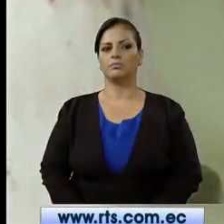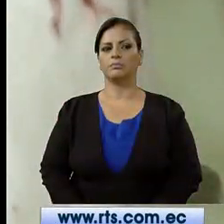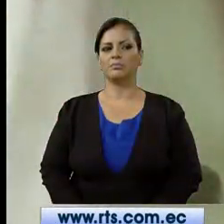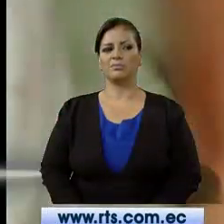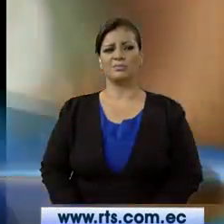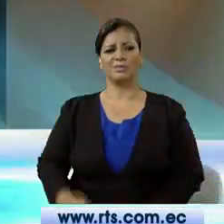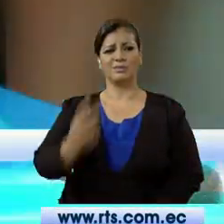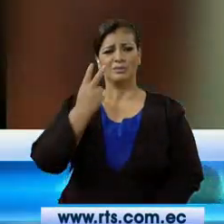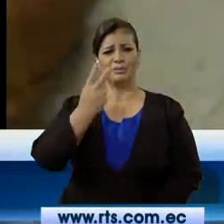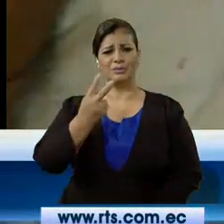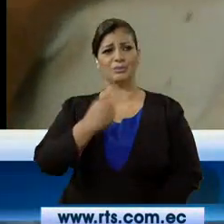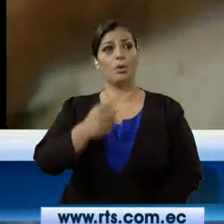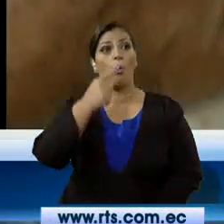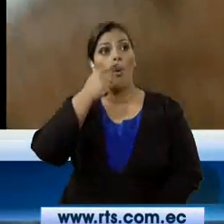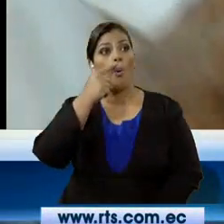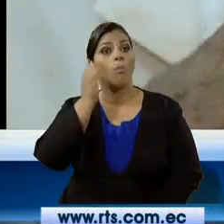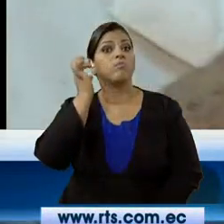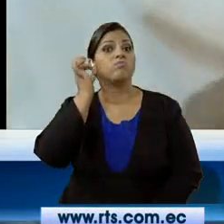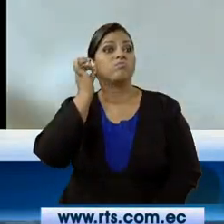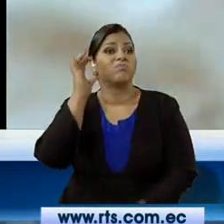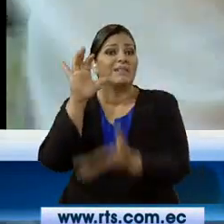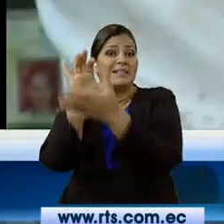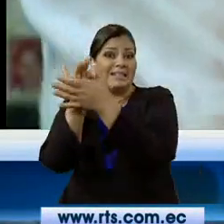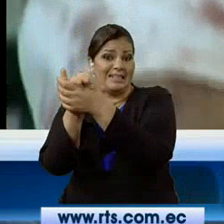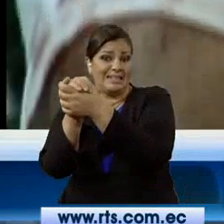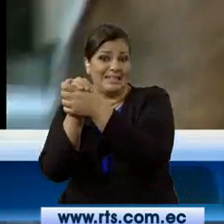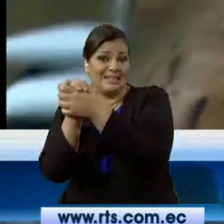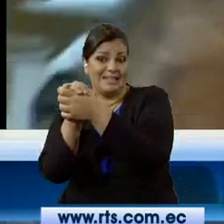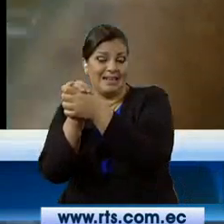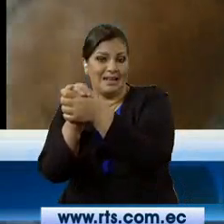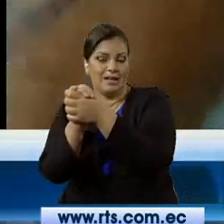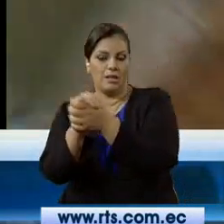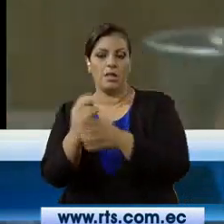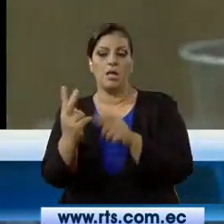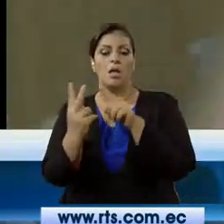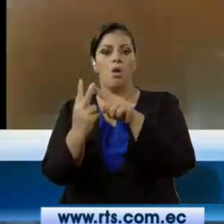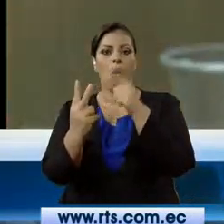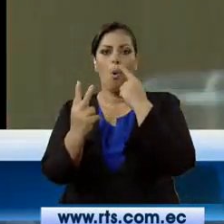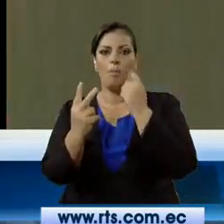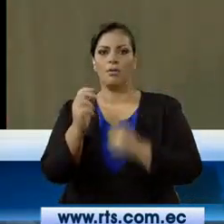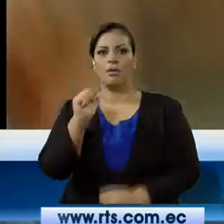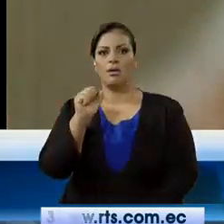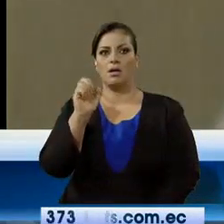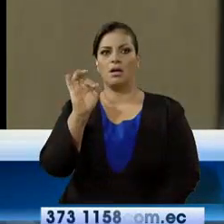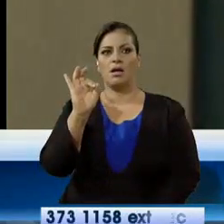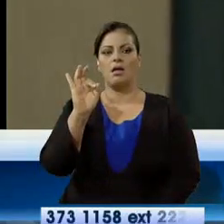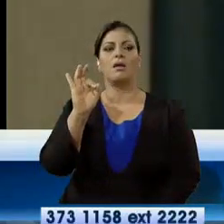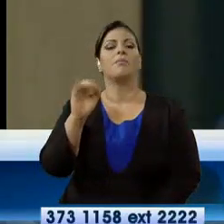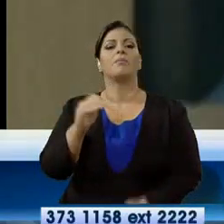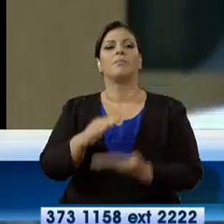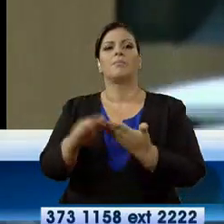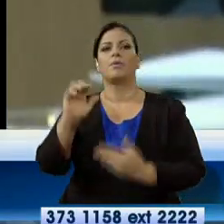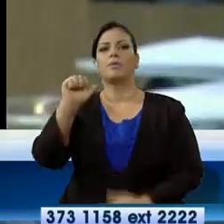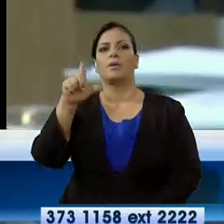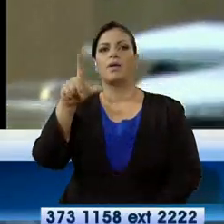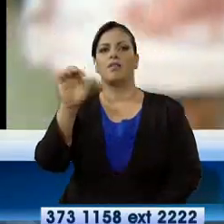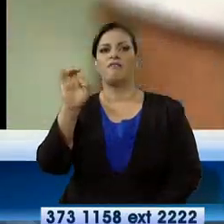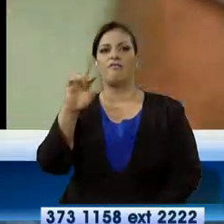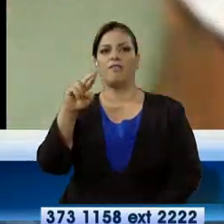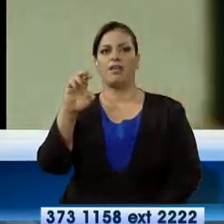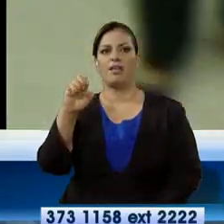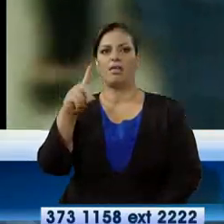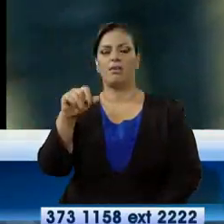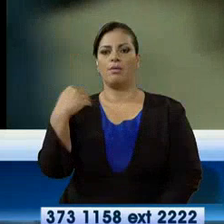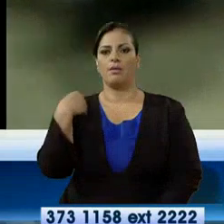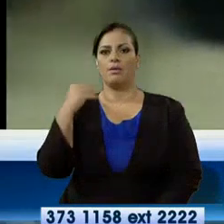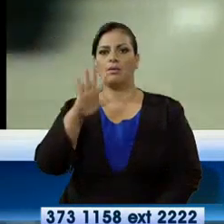Con varias mordidas en el cuerpo, Alfredo Coronel, de 54 años, llegó a la unidad de flagrancia de la Fiscalía